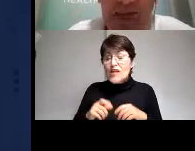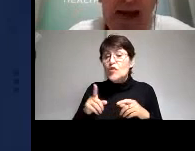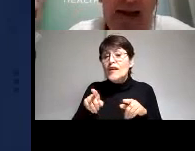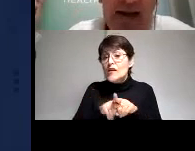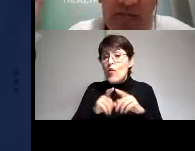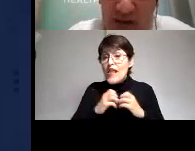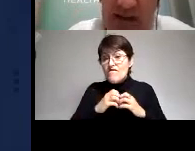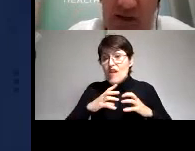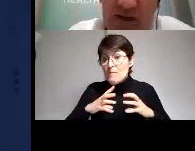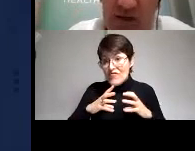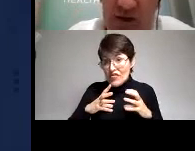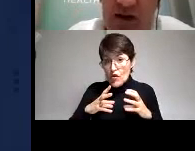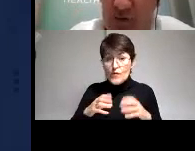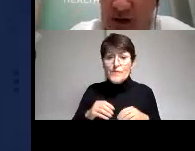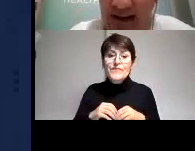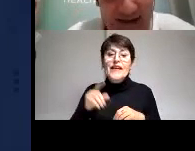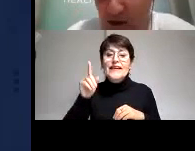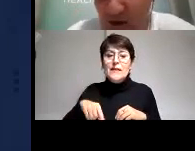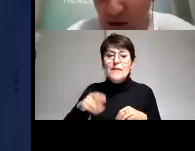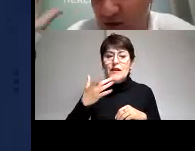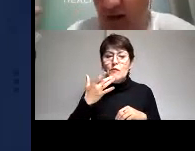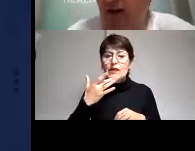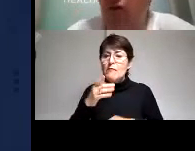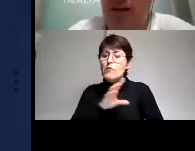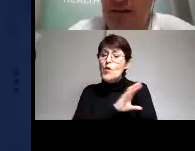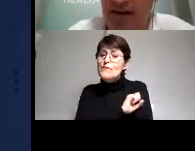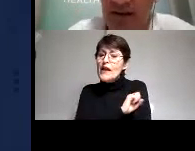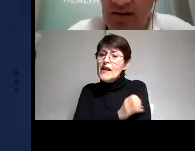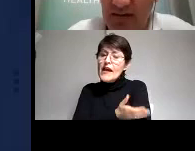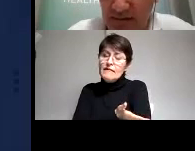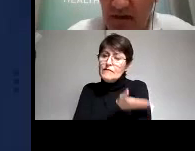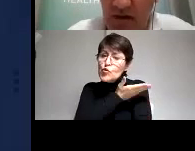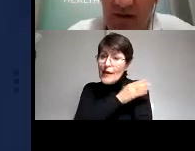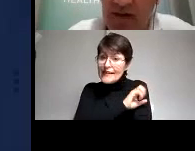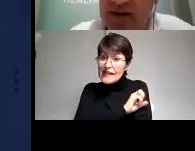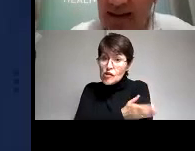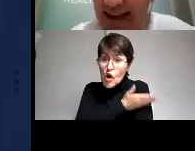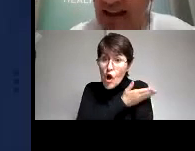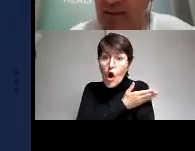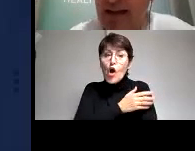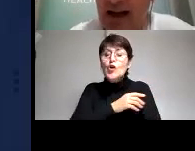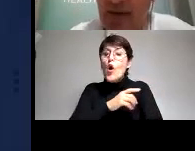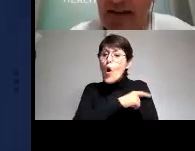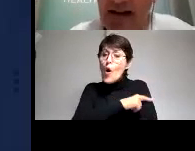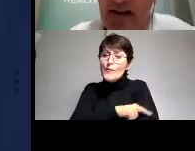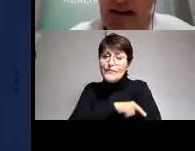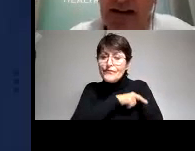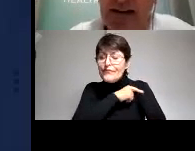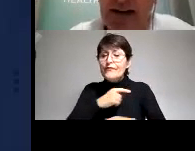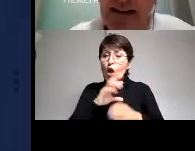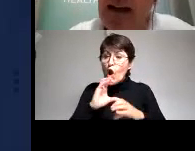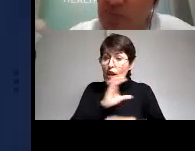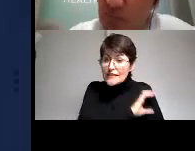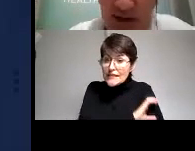inflamación. Van a aumentar los trastornos cardiovasculares. La aterosclerosis es una inflamación. Es una inflamación de la íntima, de la capa interna de